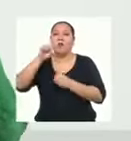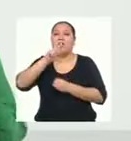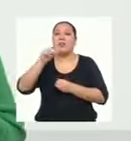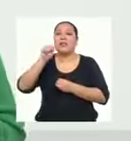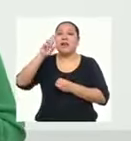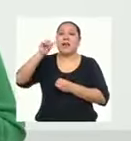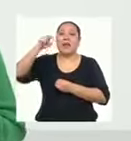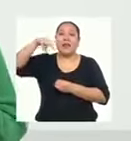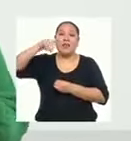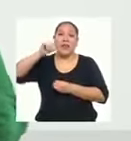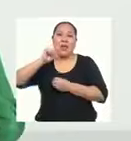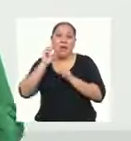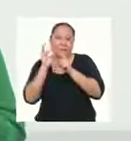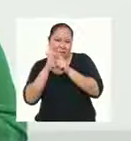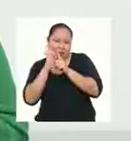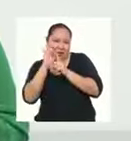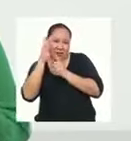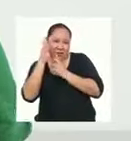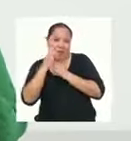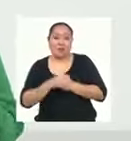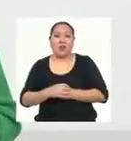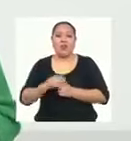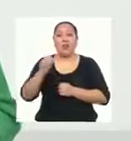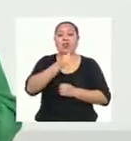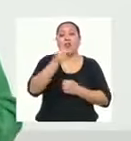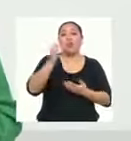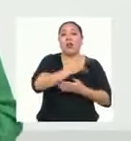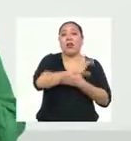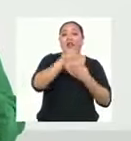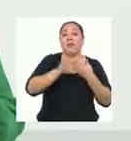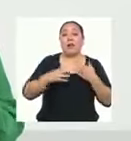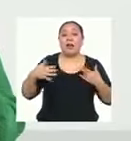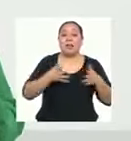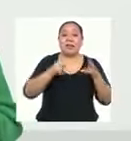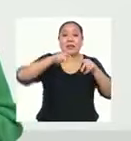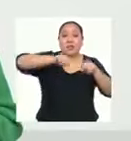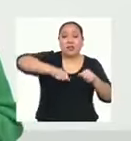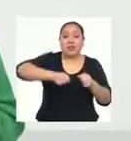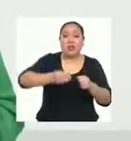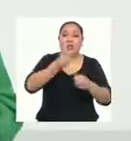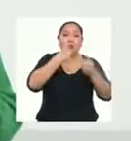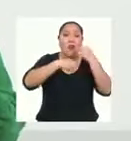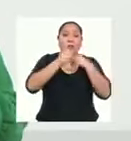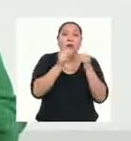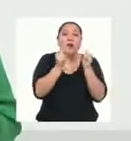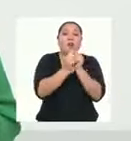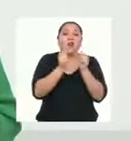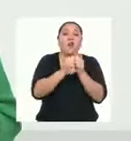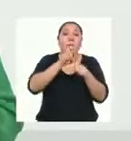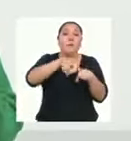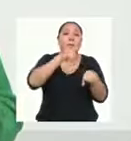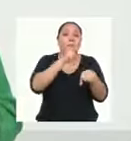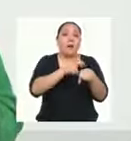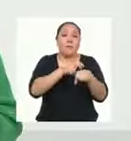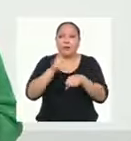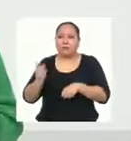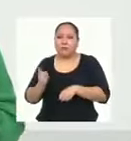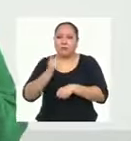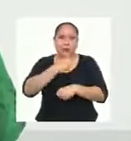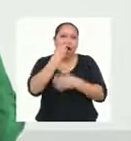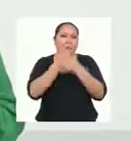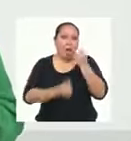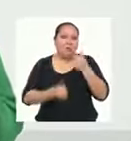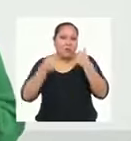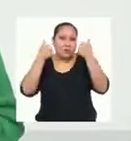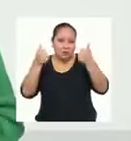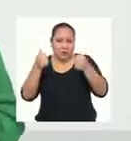una especie de frijolito. Y por otro lado, en Cajamarca el ceviche lo comen con papa. Y ambas formas están bien.